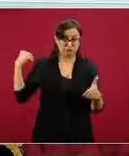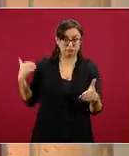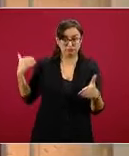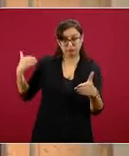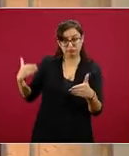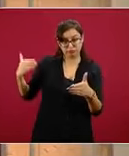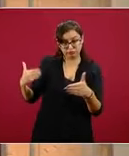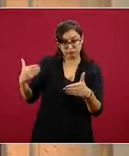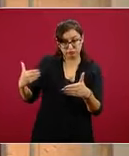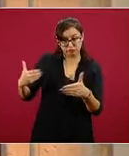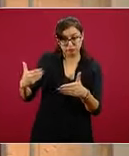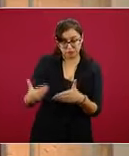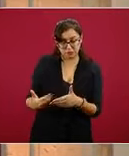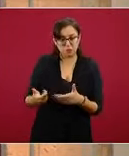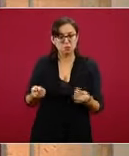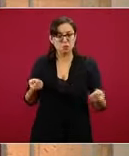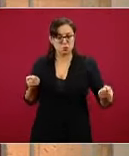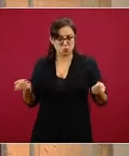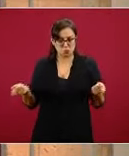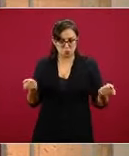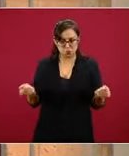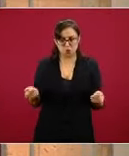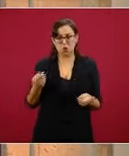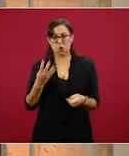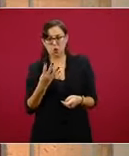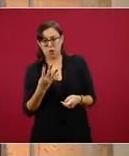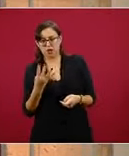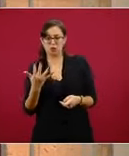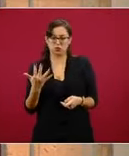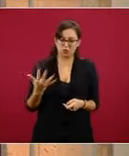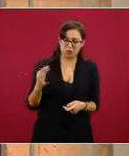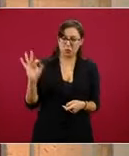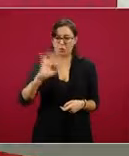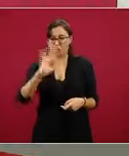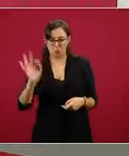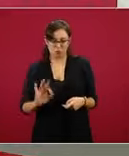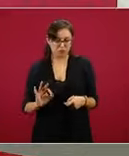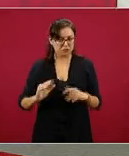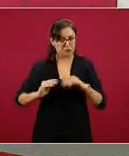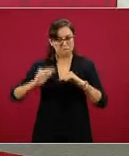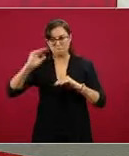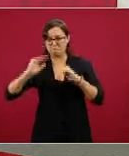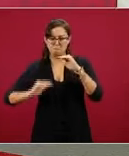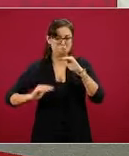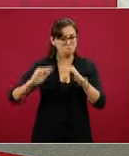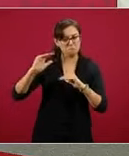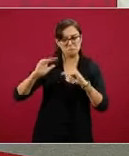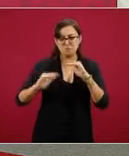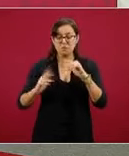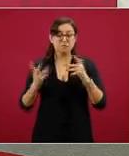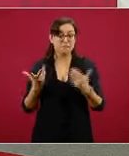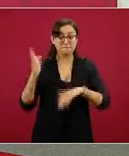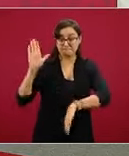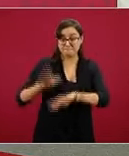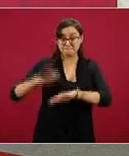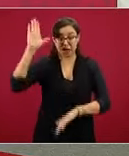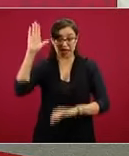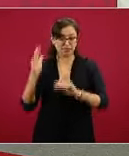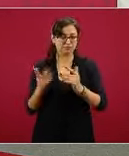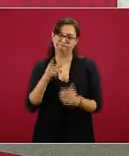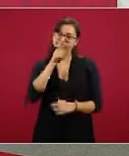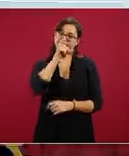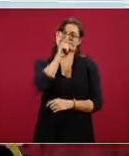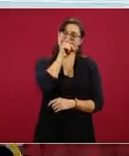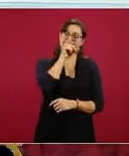estado estables entre un 4 y un 5%, no ha habido incrementos importantes de lo que consideramos la